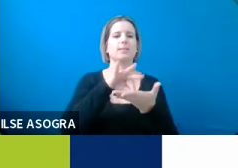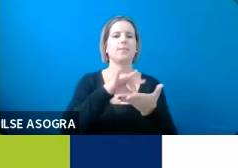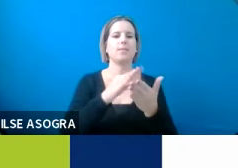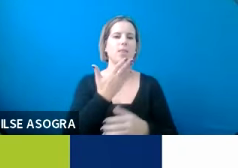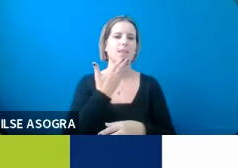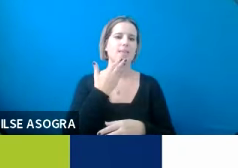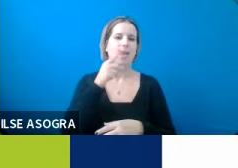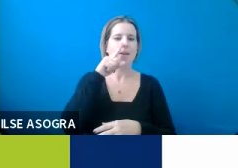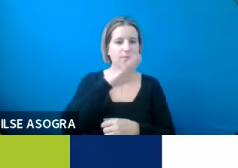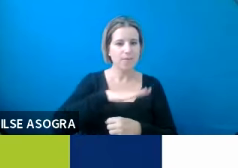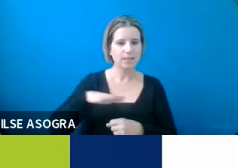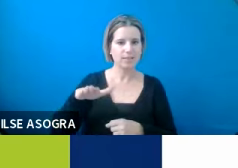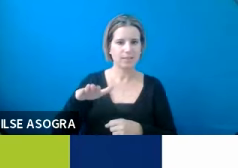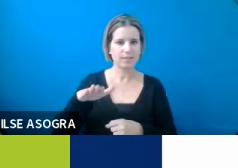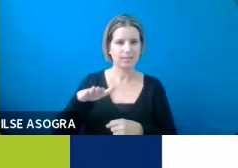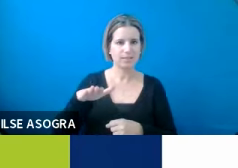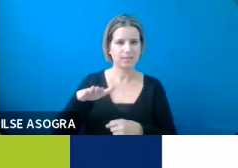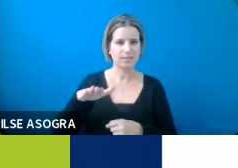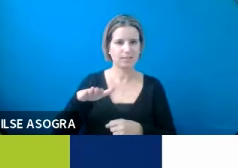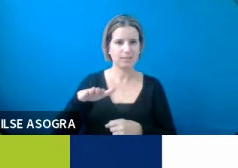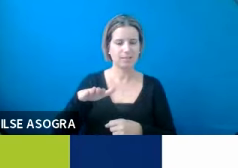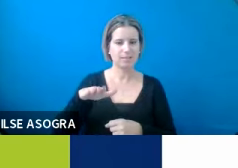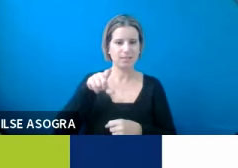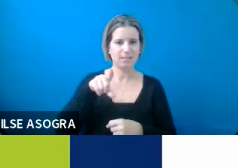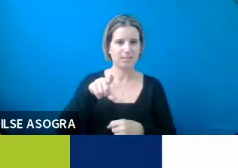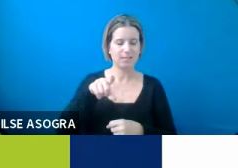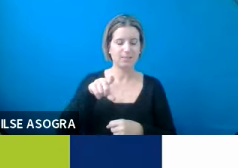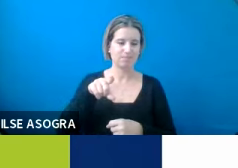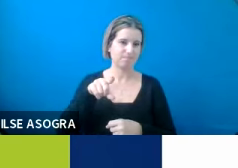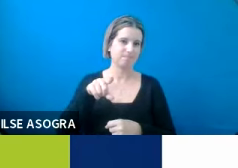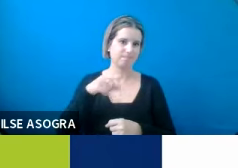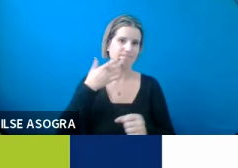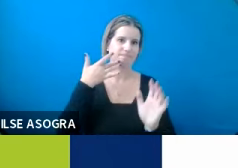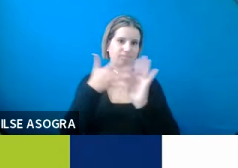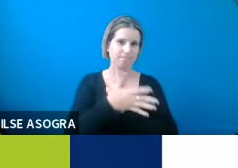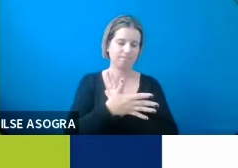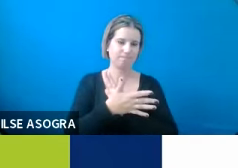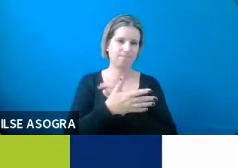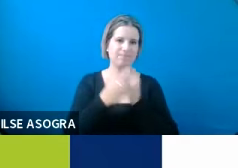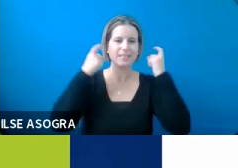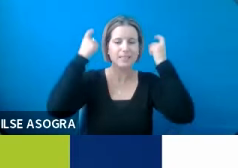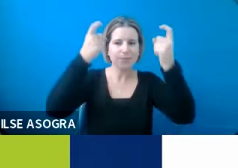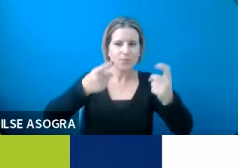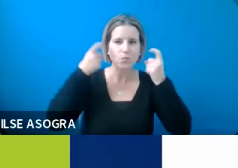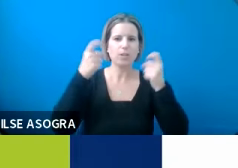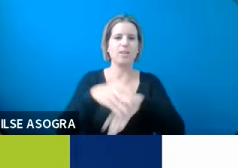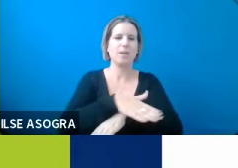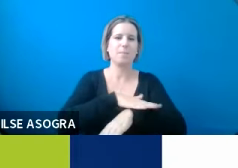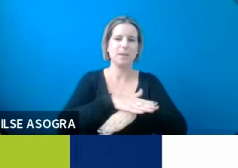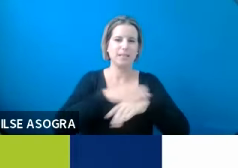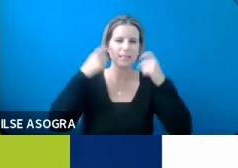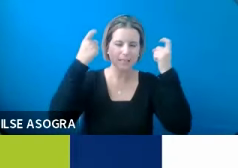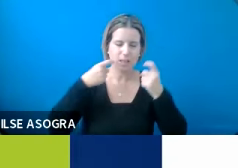edad infantil esto ha hecho sin duda un aumento hay un esfuerzo de la administración y han aumentado la